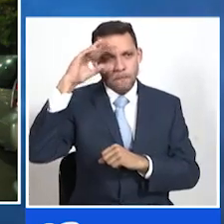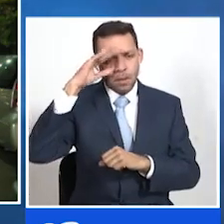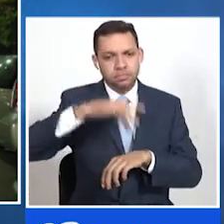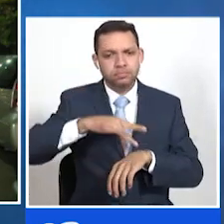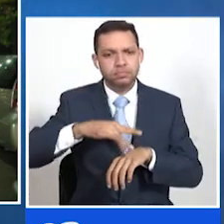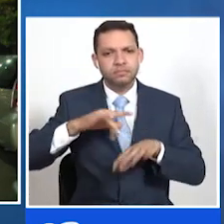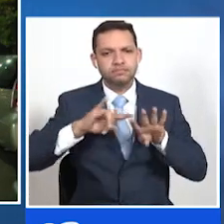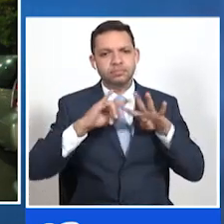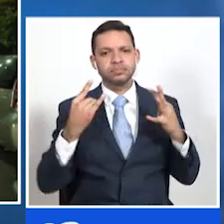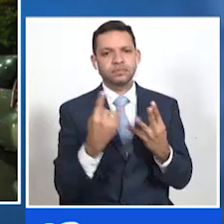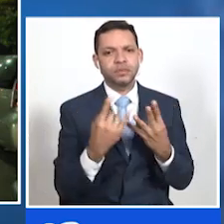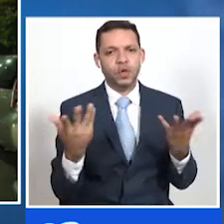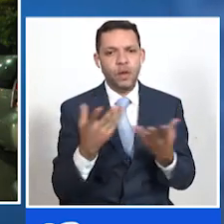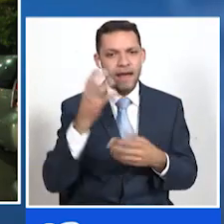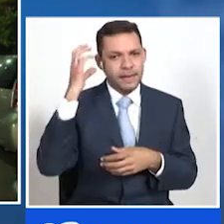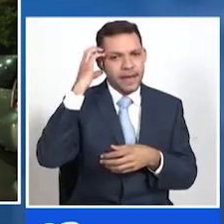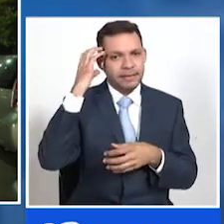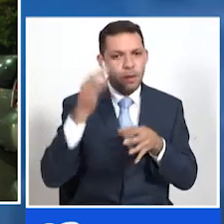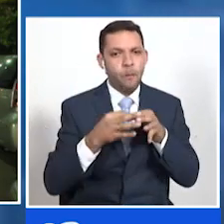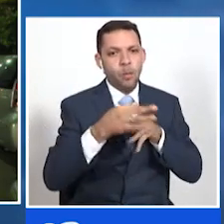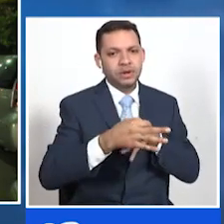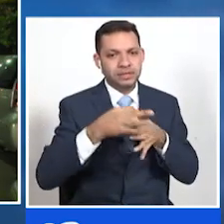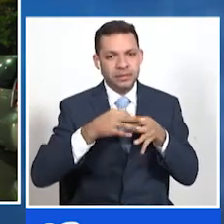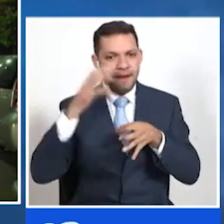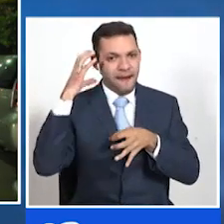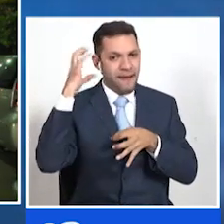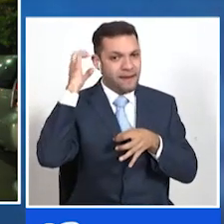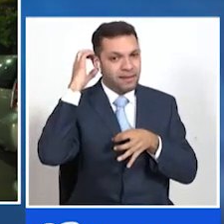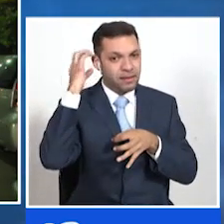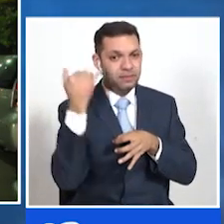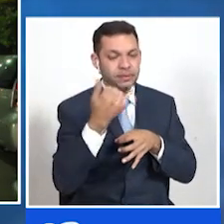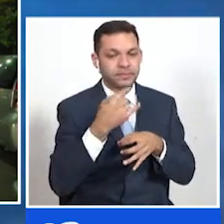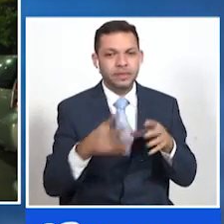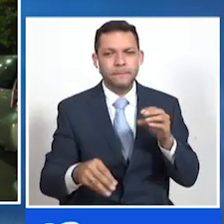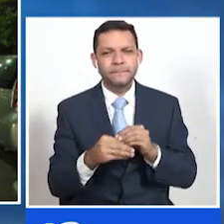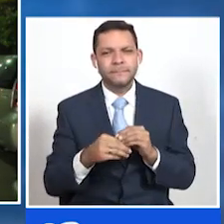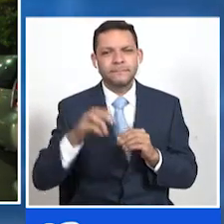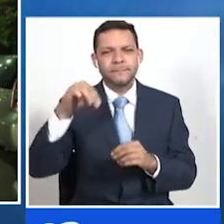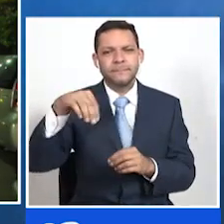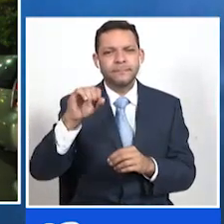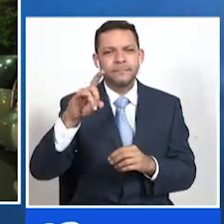seguridad en Cartago Norte del Valle ante hechos delincuenciales. Manuel Ignacio Díaz,